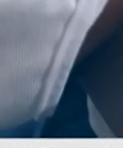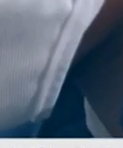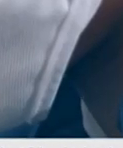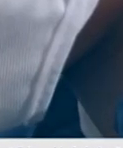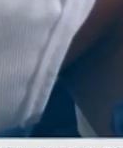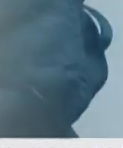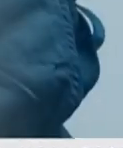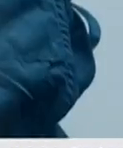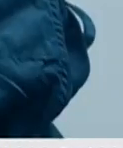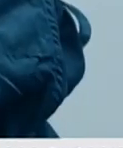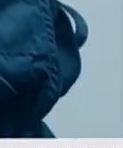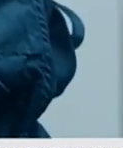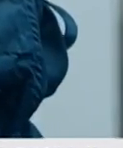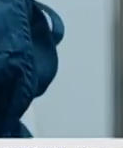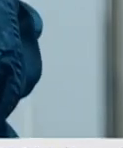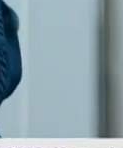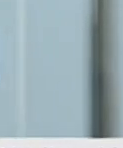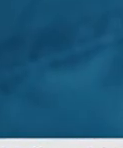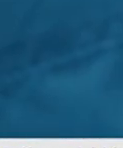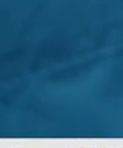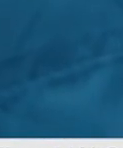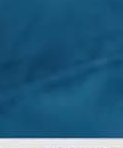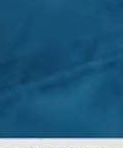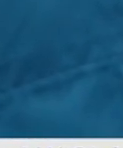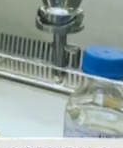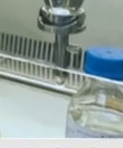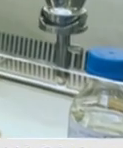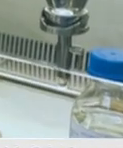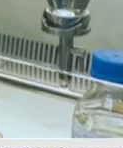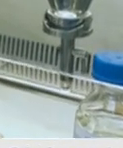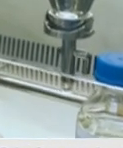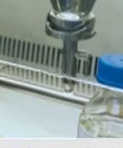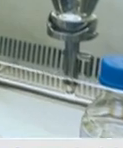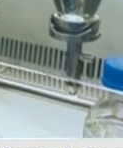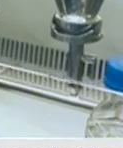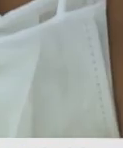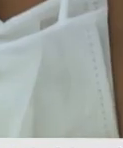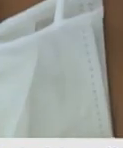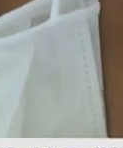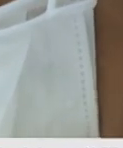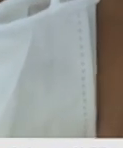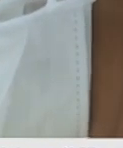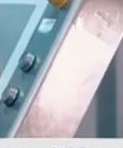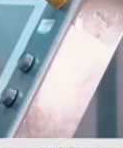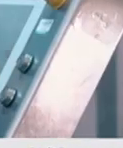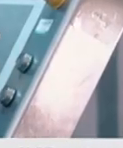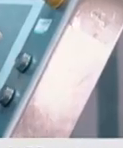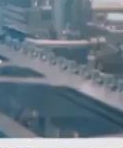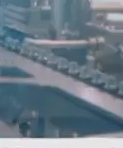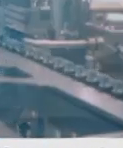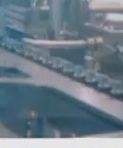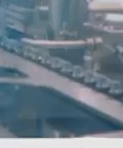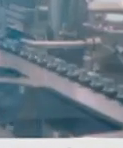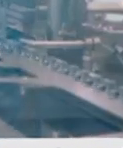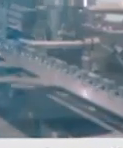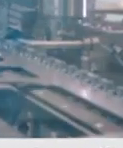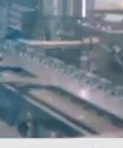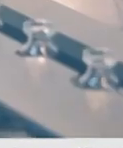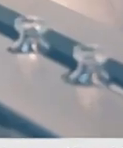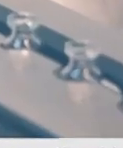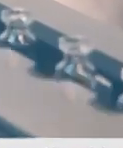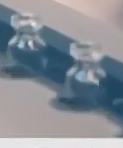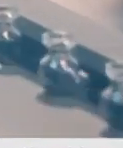cubanas es pensar en la vida, es hacer el bien sin pedir a cambio, es la razón de ser de muchas